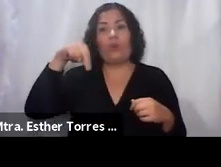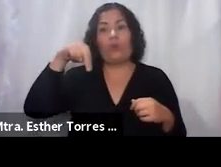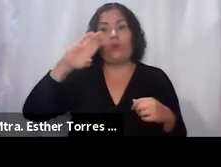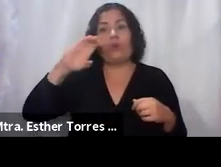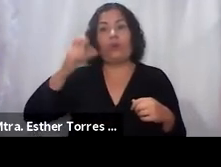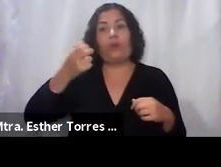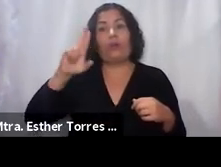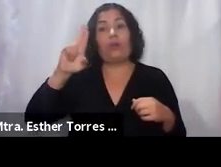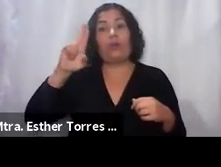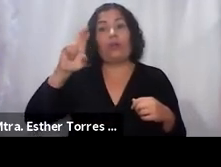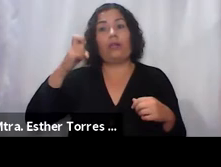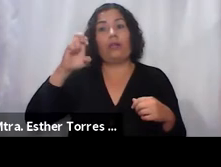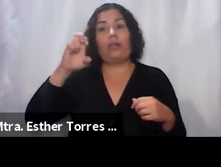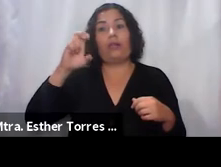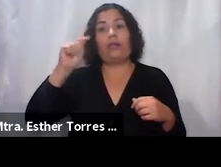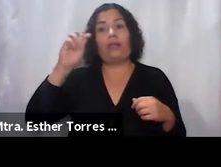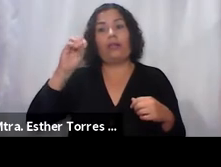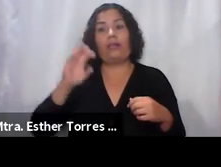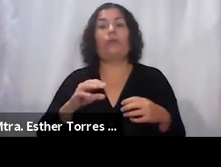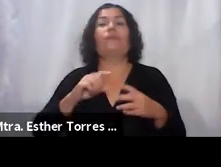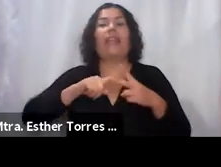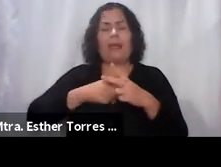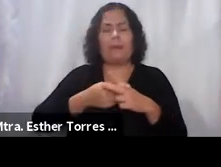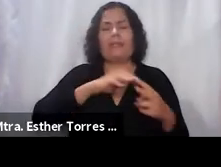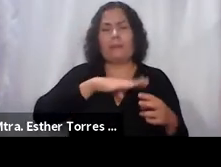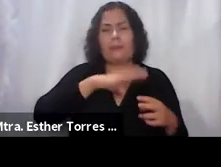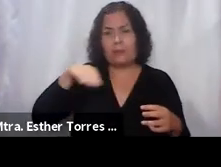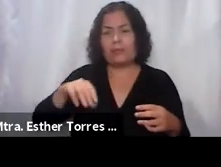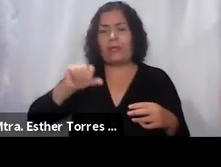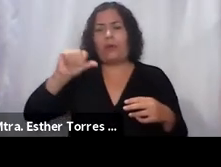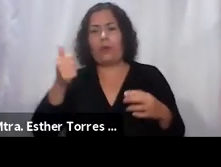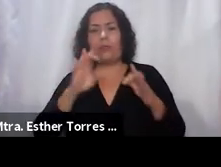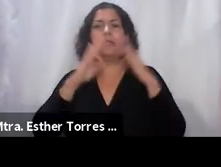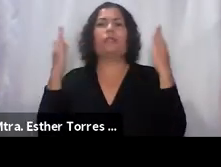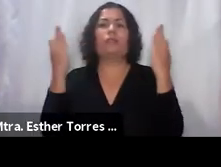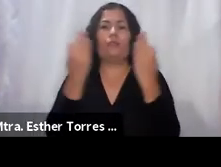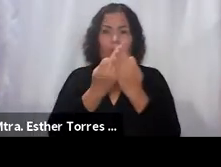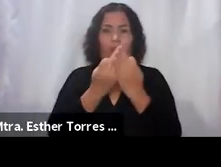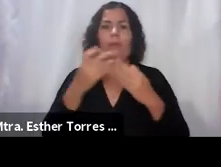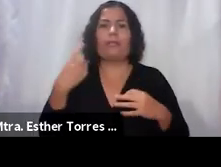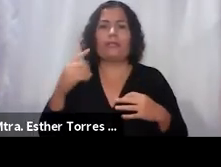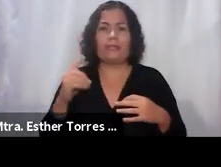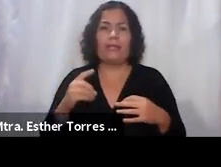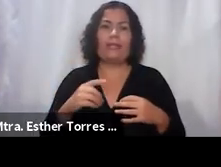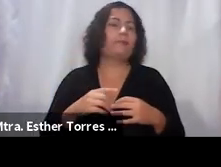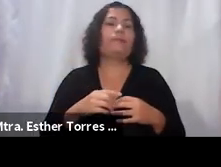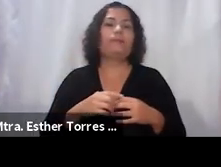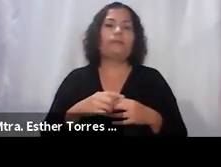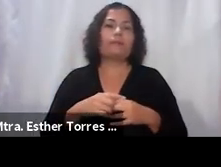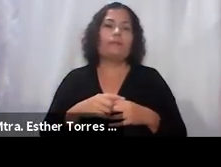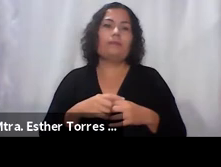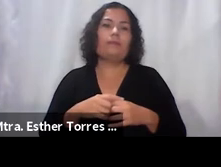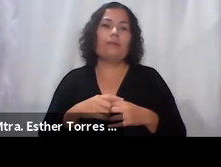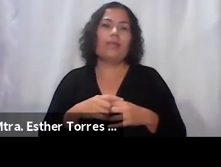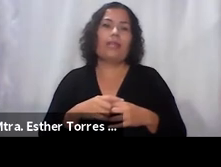sea, empecemos a buscar también otras maneras, ¿no? De resolver los problemas con lo que tenemos,